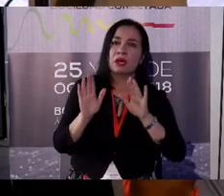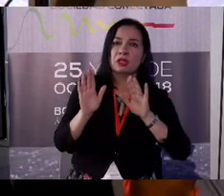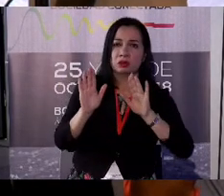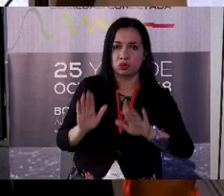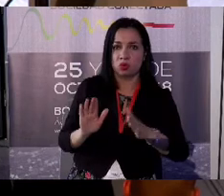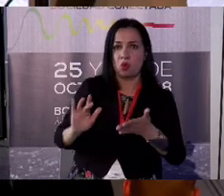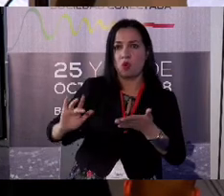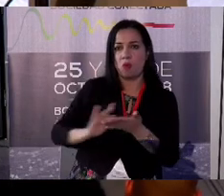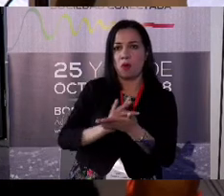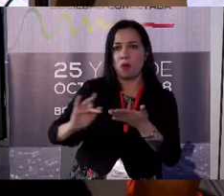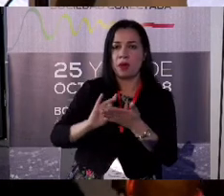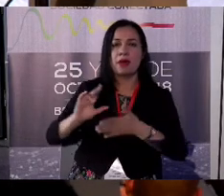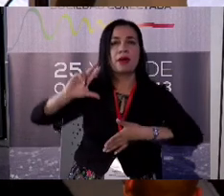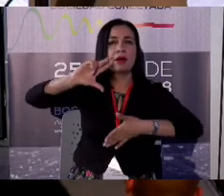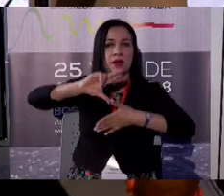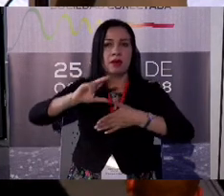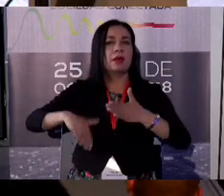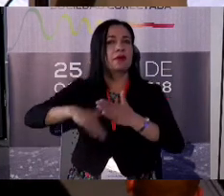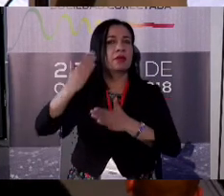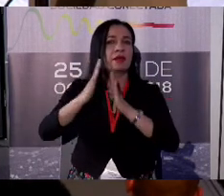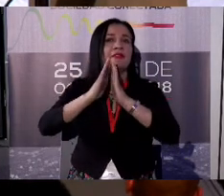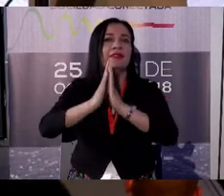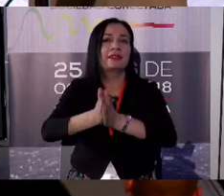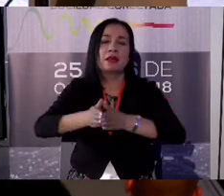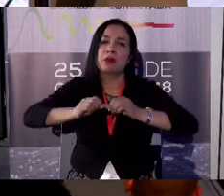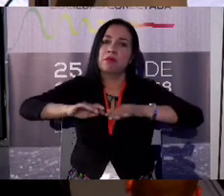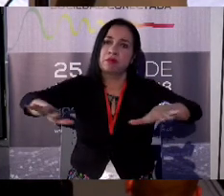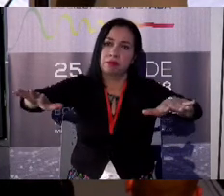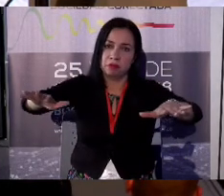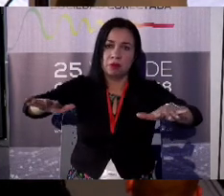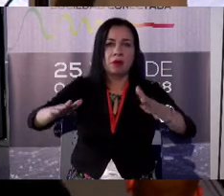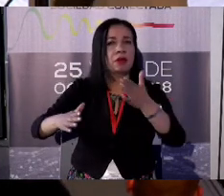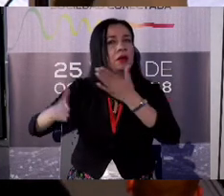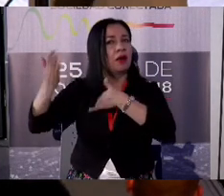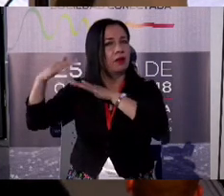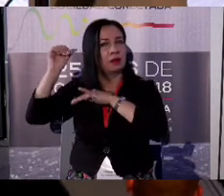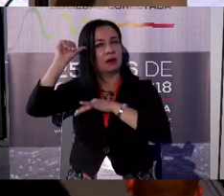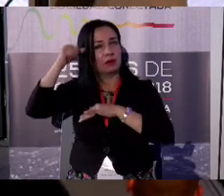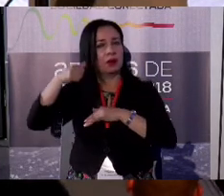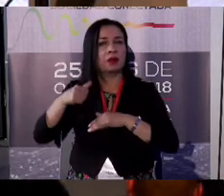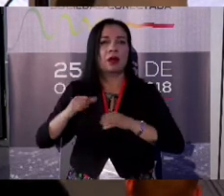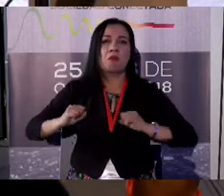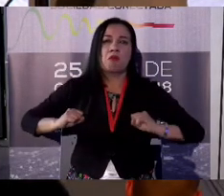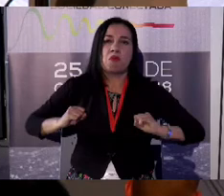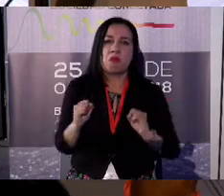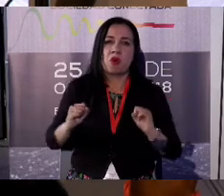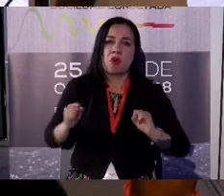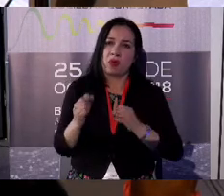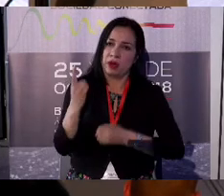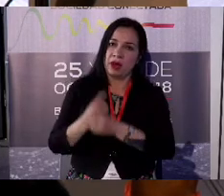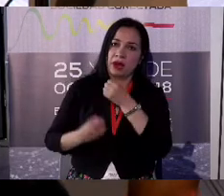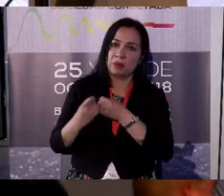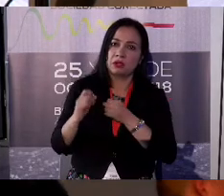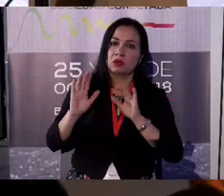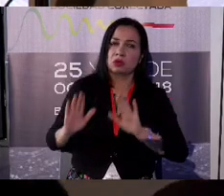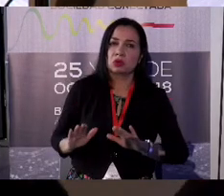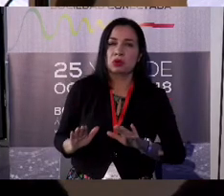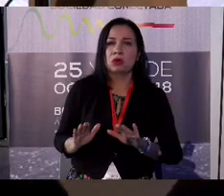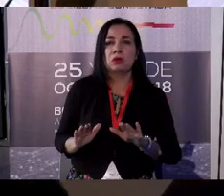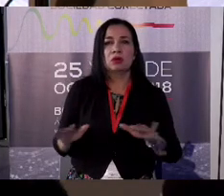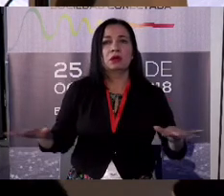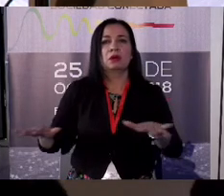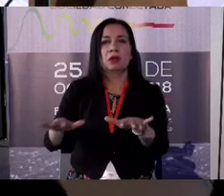lanzar a principios de diciembre. Es un reporte que el año pasado lanzamos aquí en Bogotá, más o menos para estas fechas, en el evento de